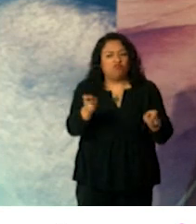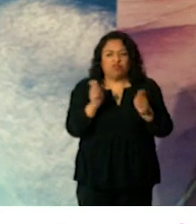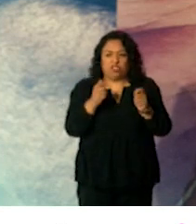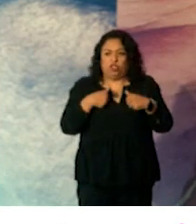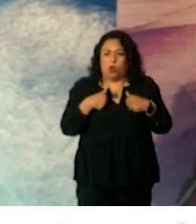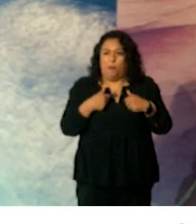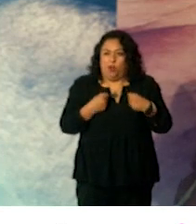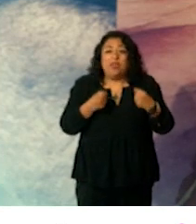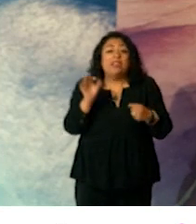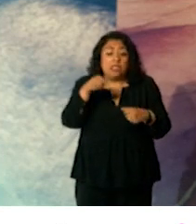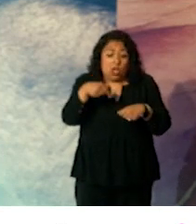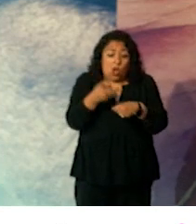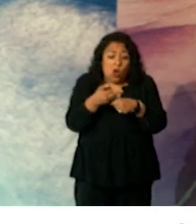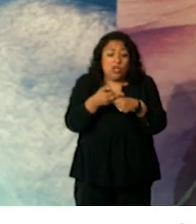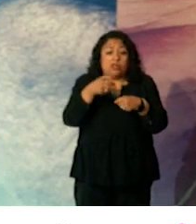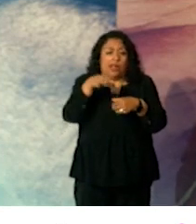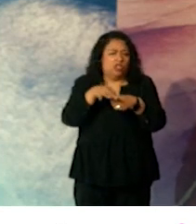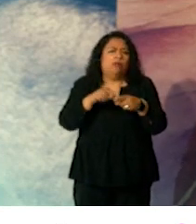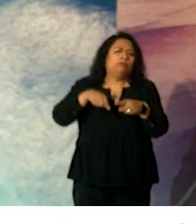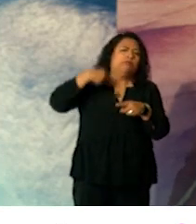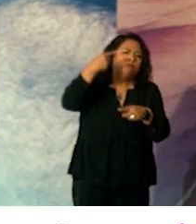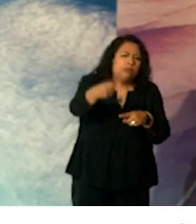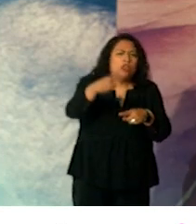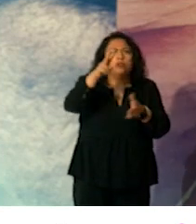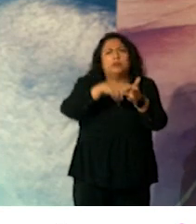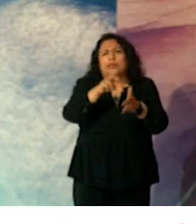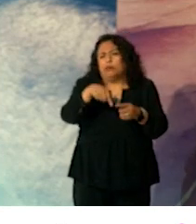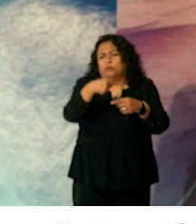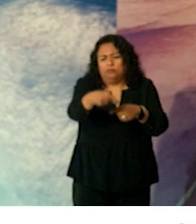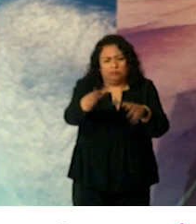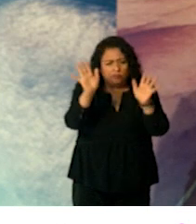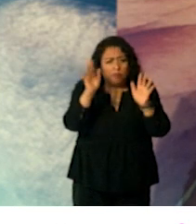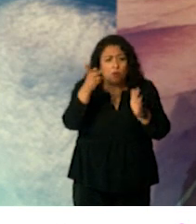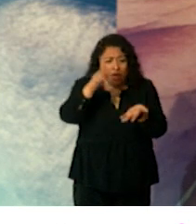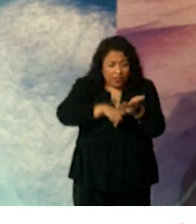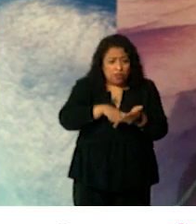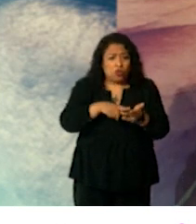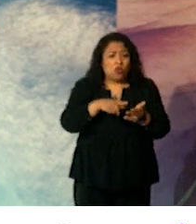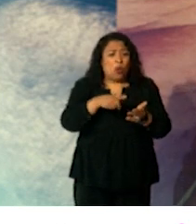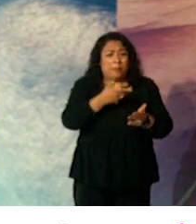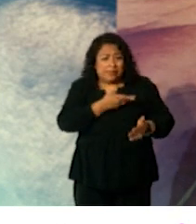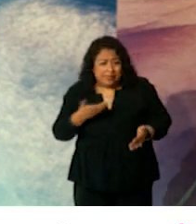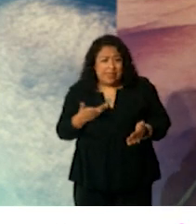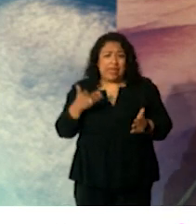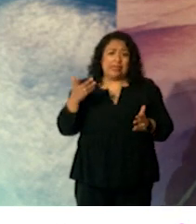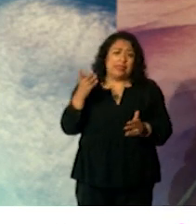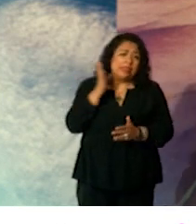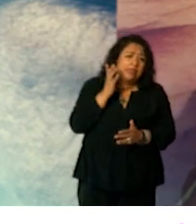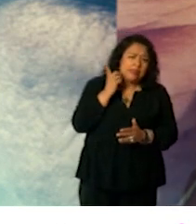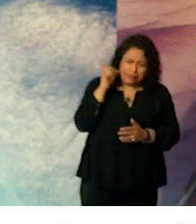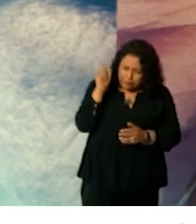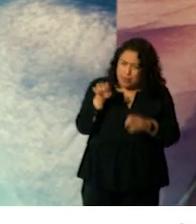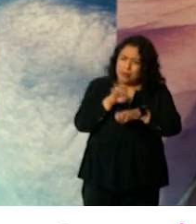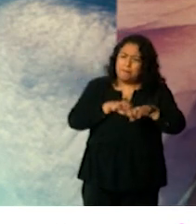no en esas elecciones, tal vez en el 27, 2030, pero no solamente en el poder legislativo, en el ejecutivo, también en las empresas privadas, porque